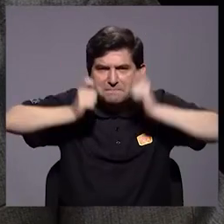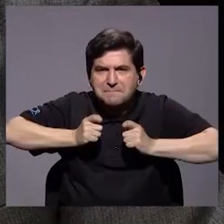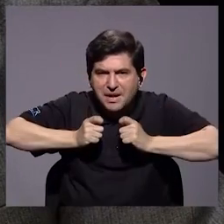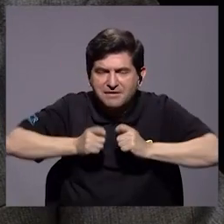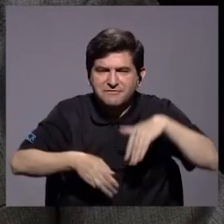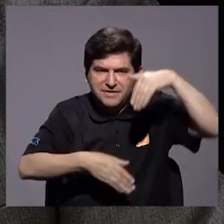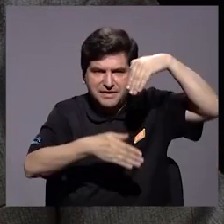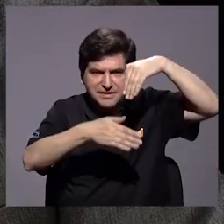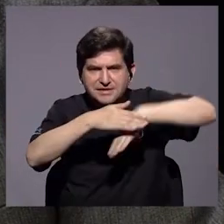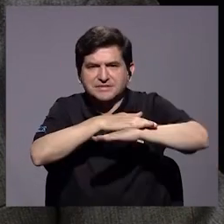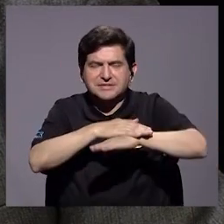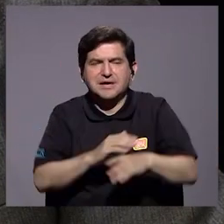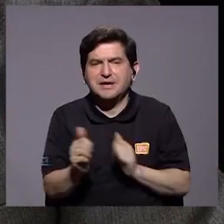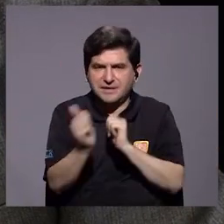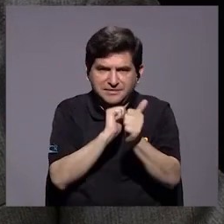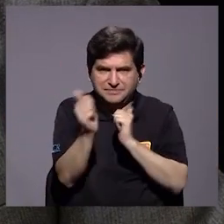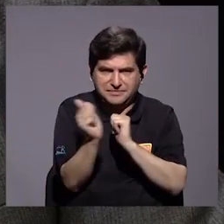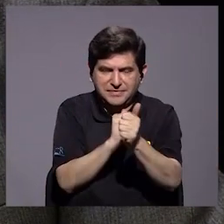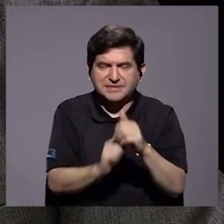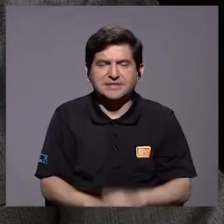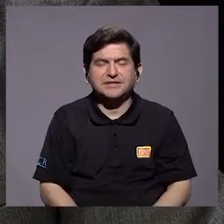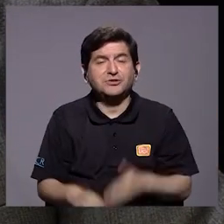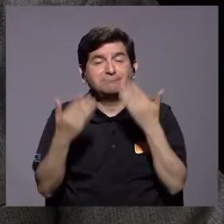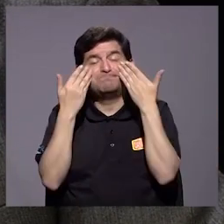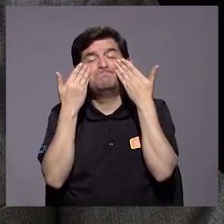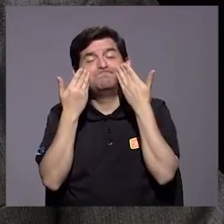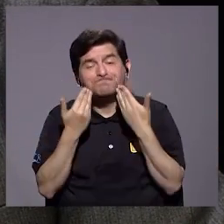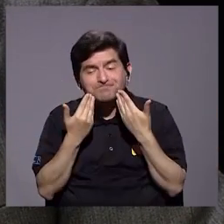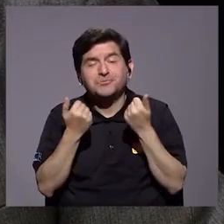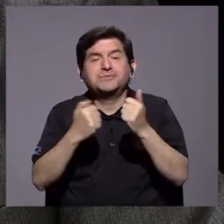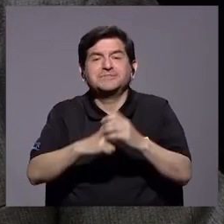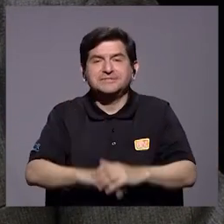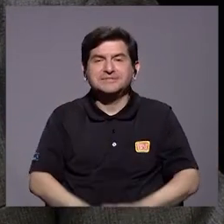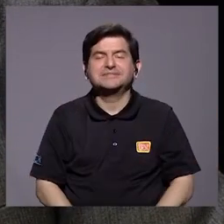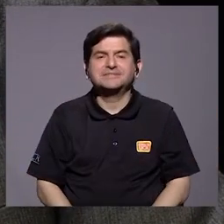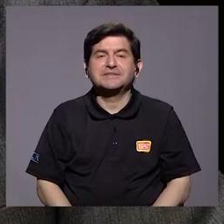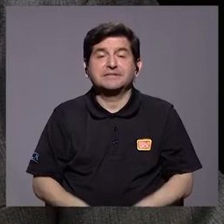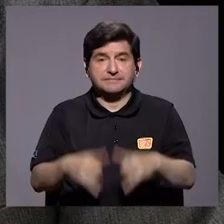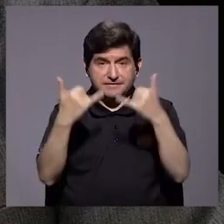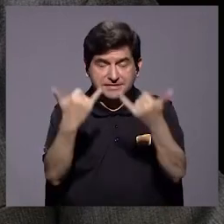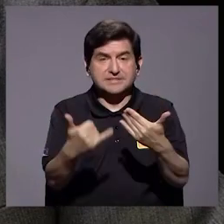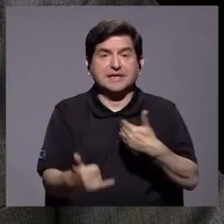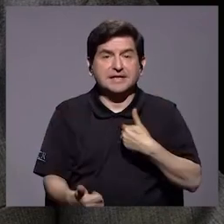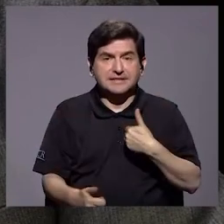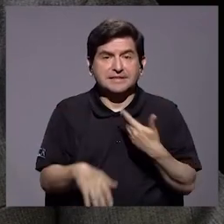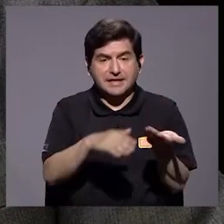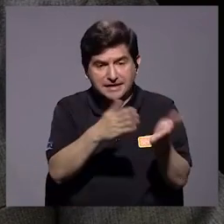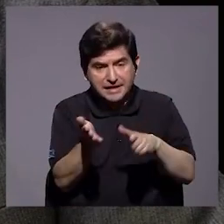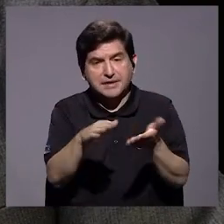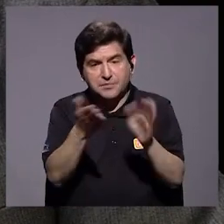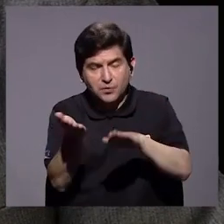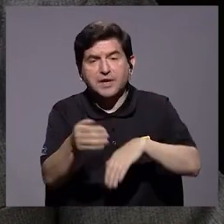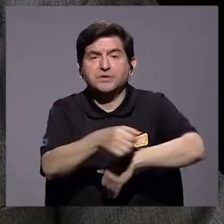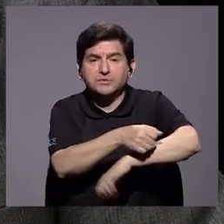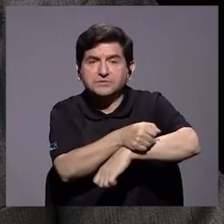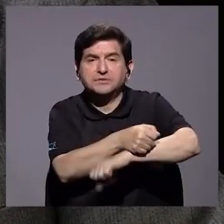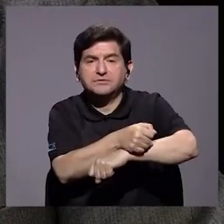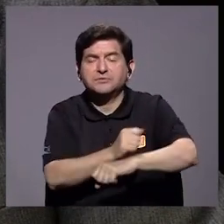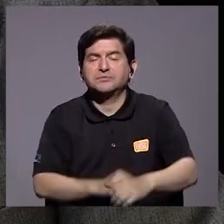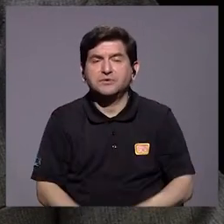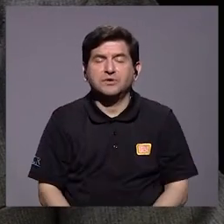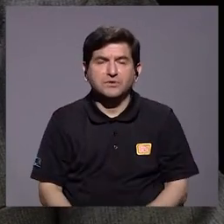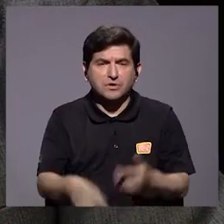entrado en el deporte es triste verdad porque ya incluso contamos muertos en el fútbol